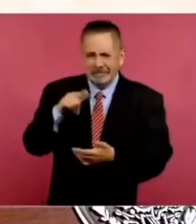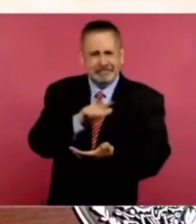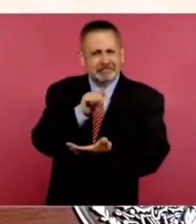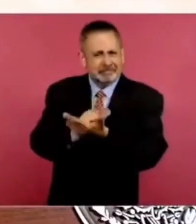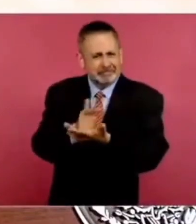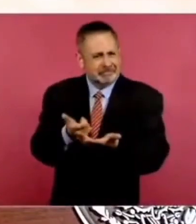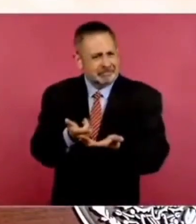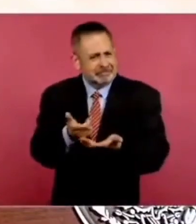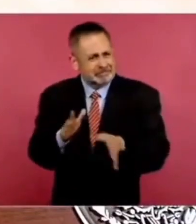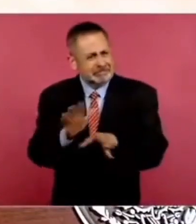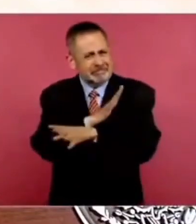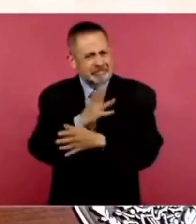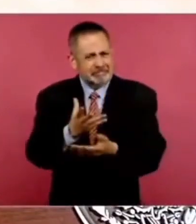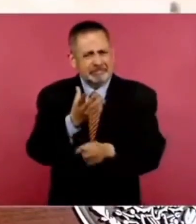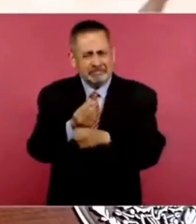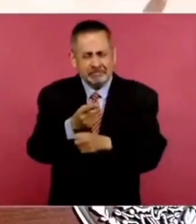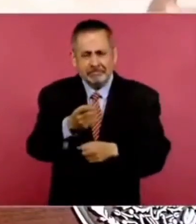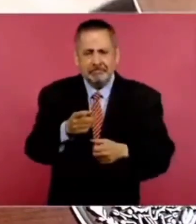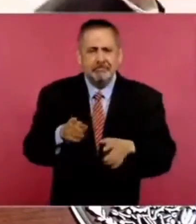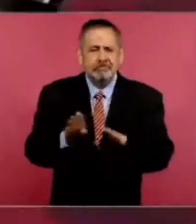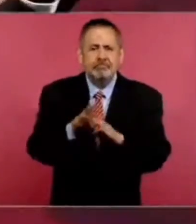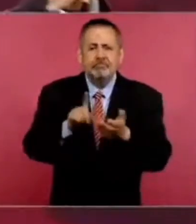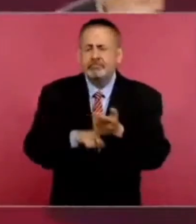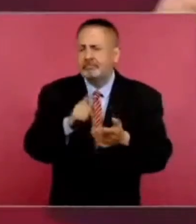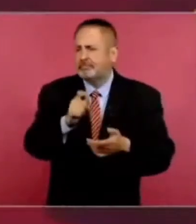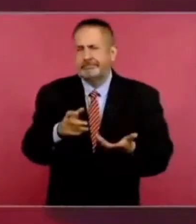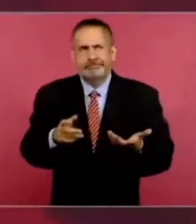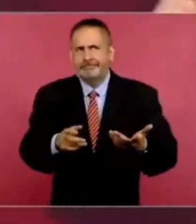hicieron, es un aparato también